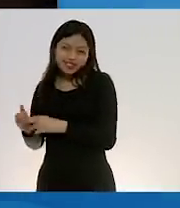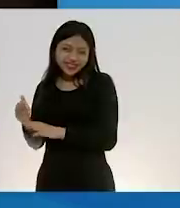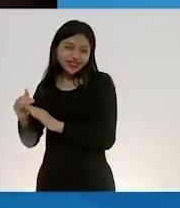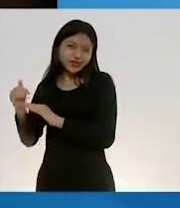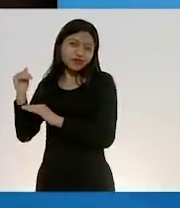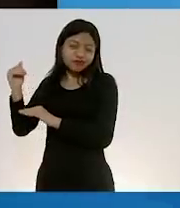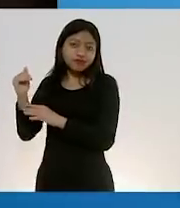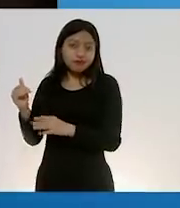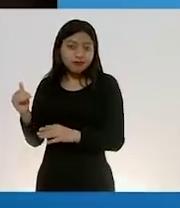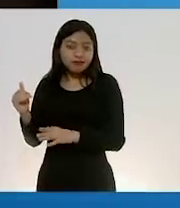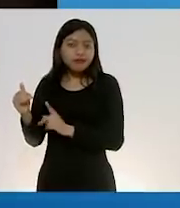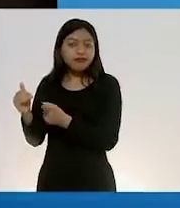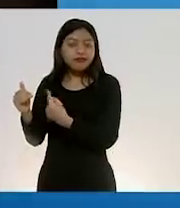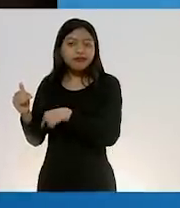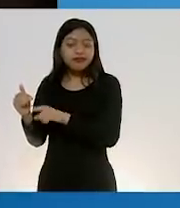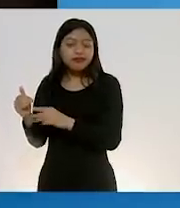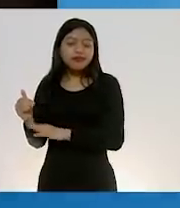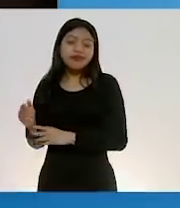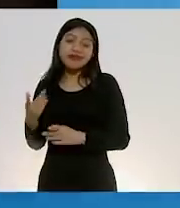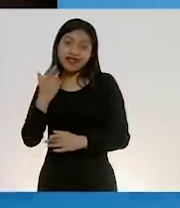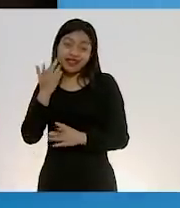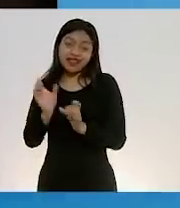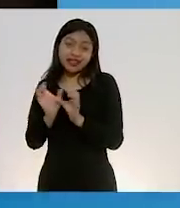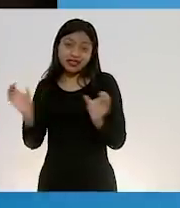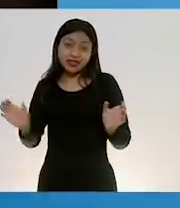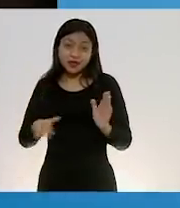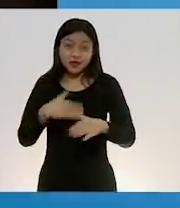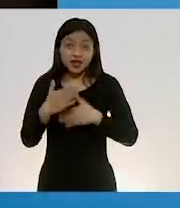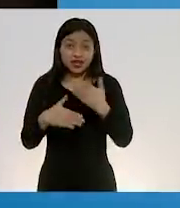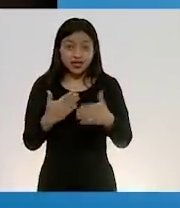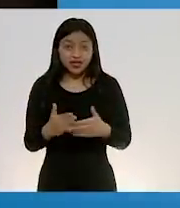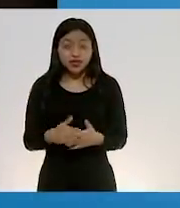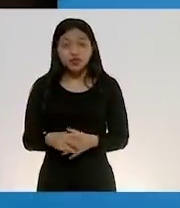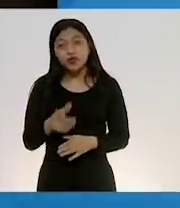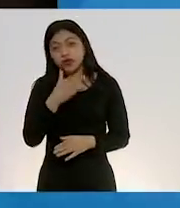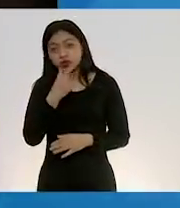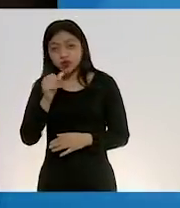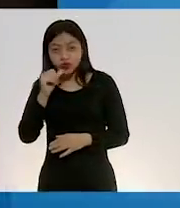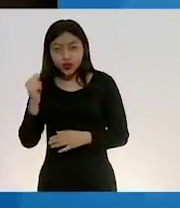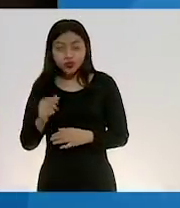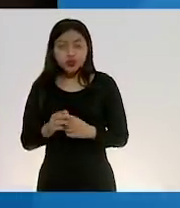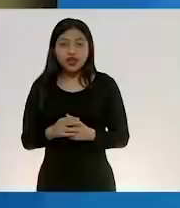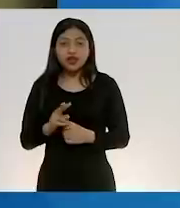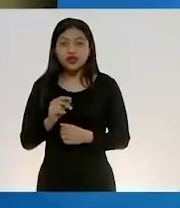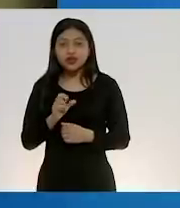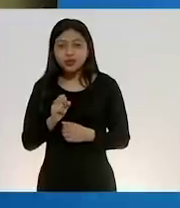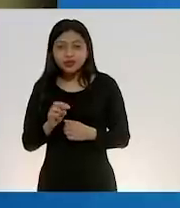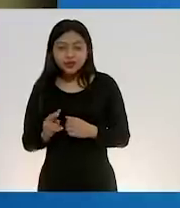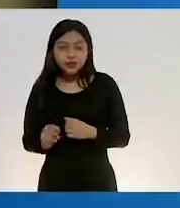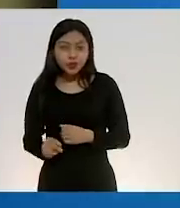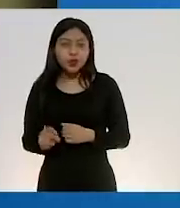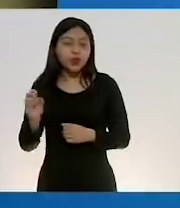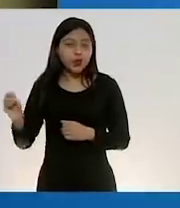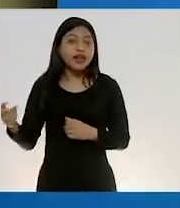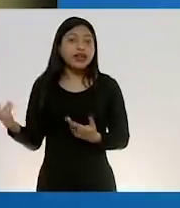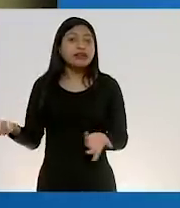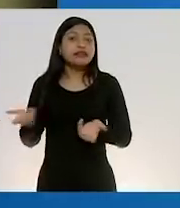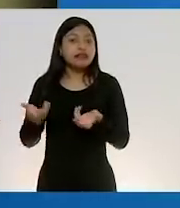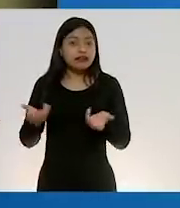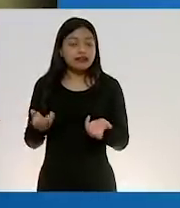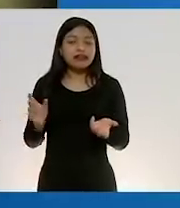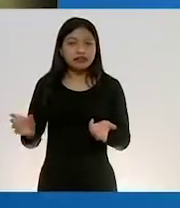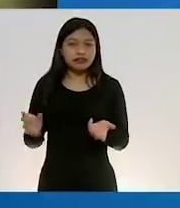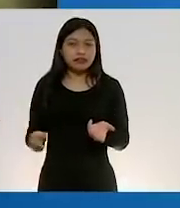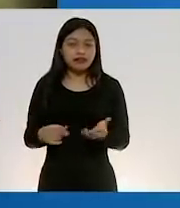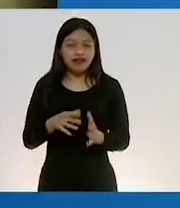José de Fonte fue nombrado arzobispo de México en 1815, en plena Guerra de Independencia. En medio del conflicto le